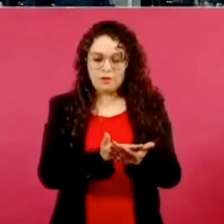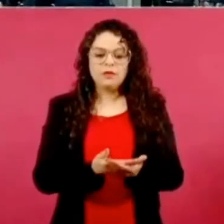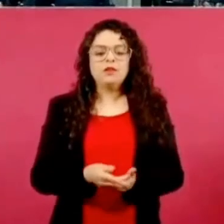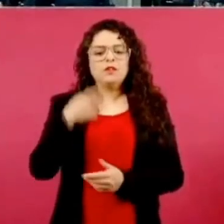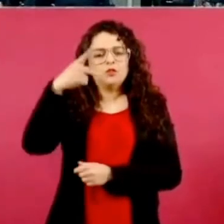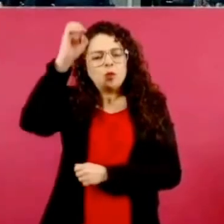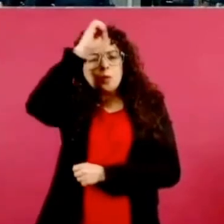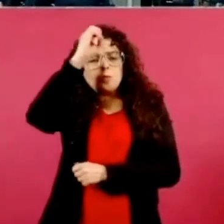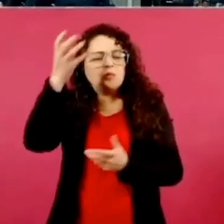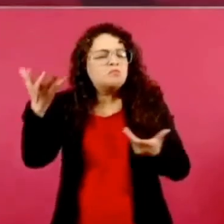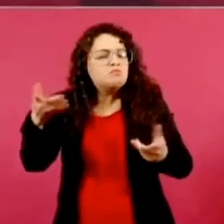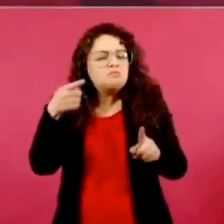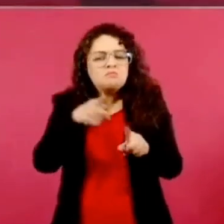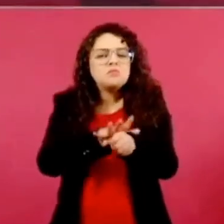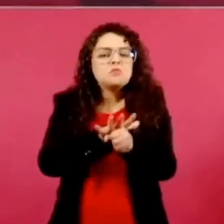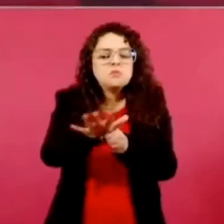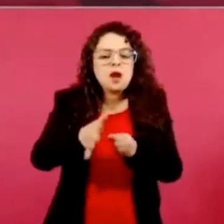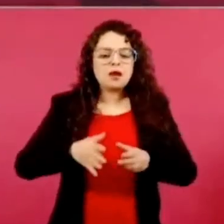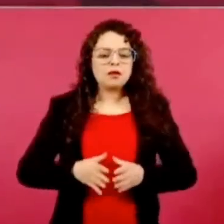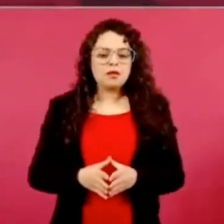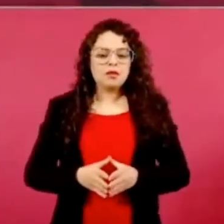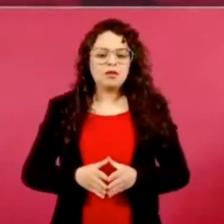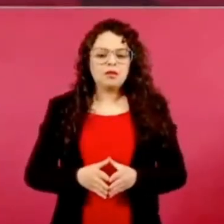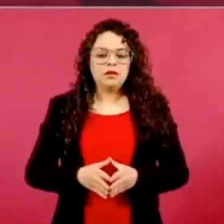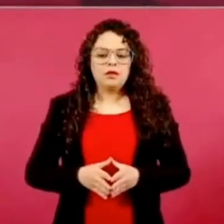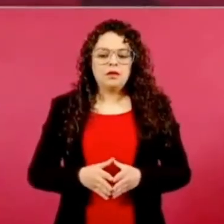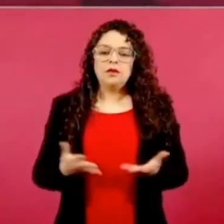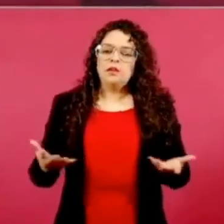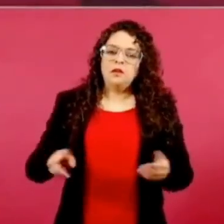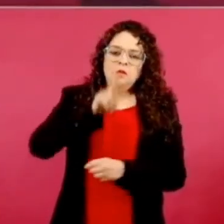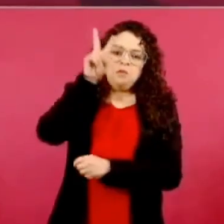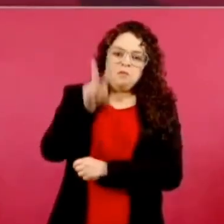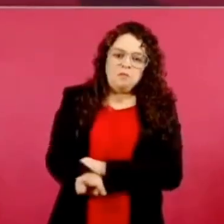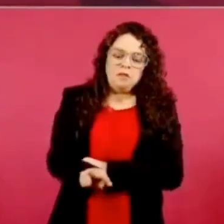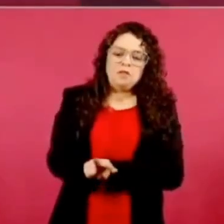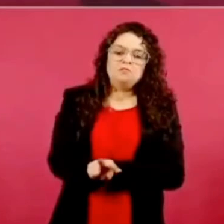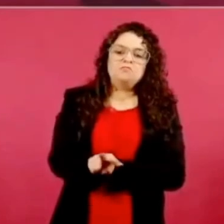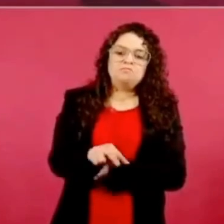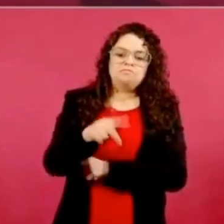Corte? Bueno, que coincido contigo,